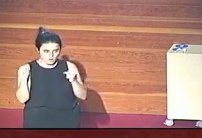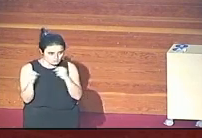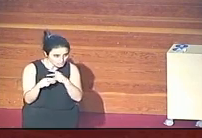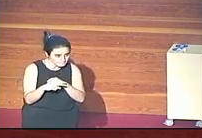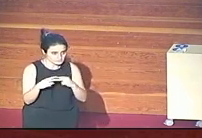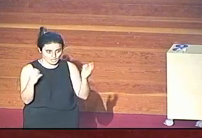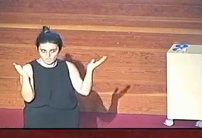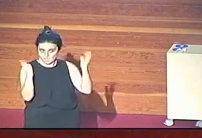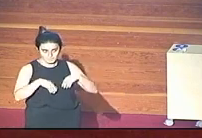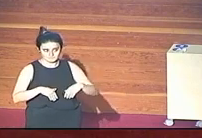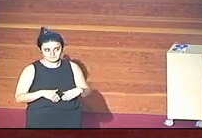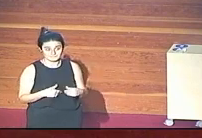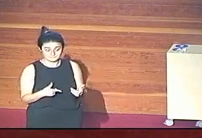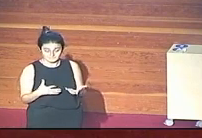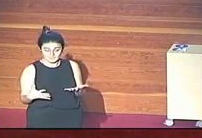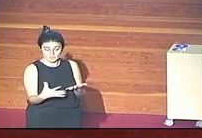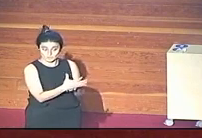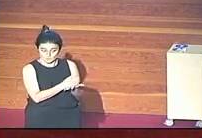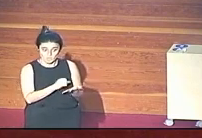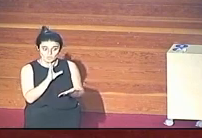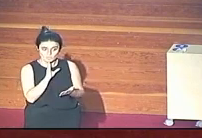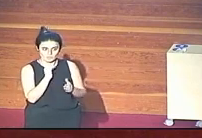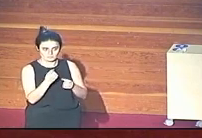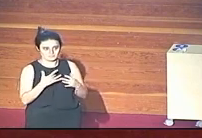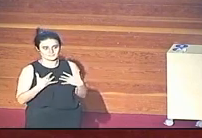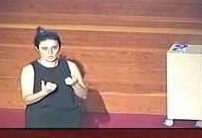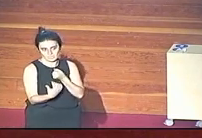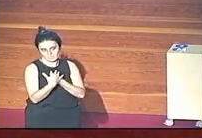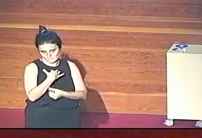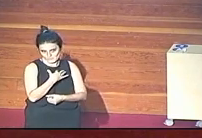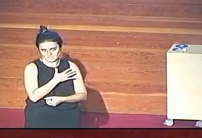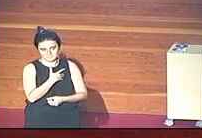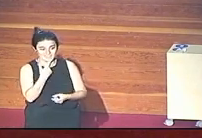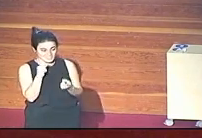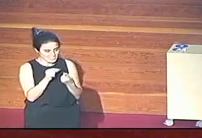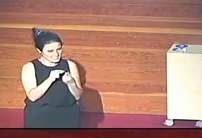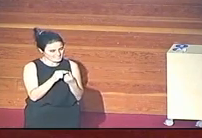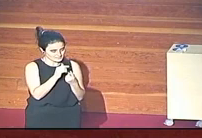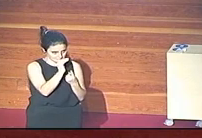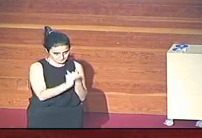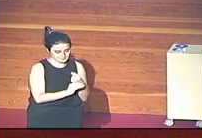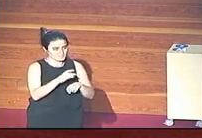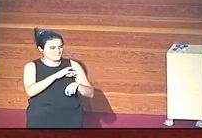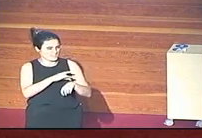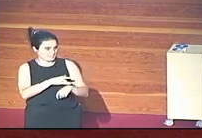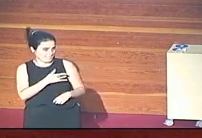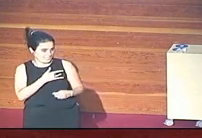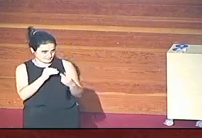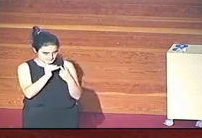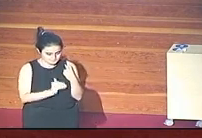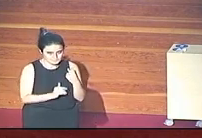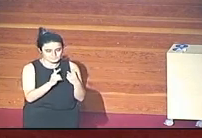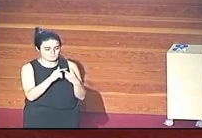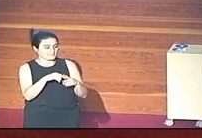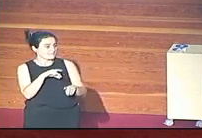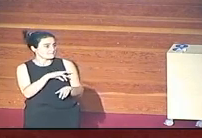bueno pues todo eso influye en nuestra salud hay menos diabetes menos enfermedades cardiovasculares menos